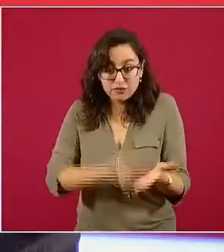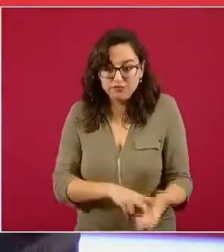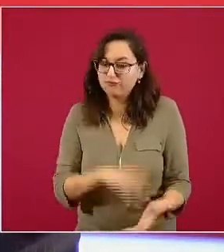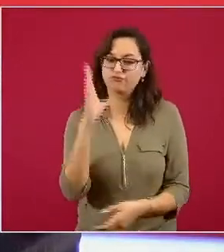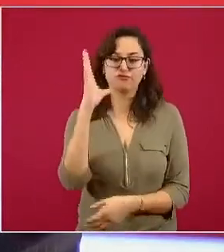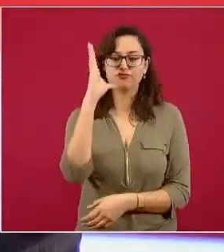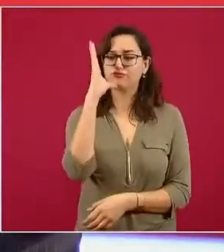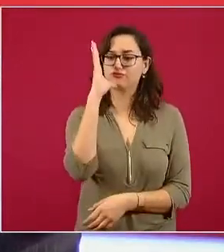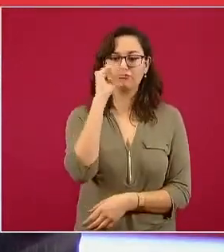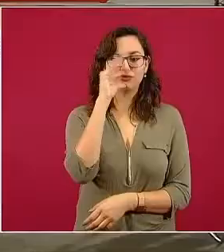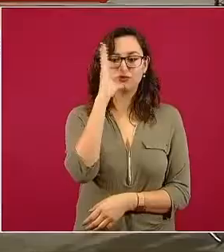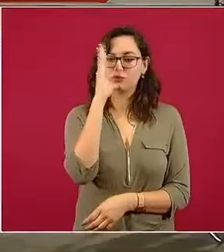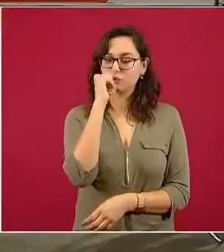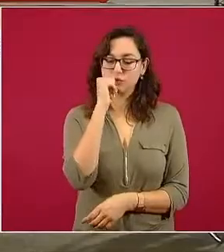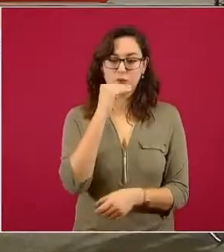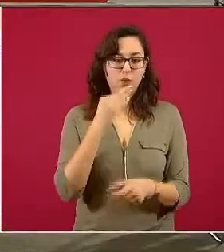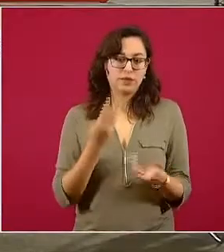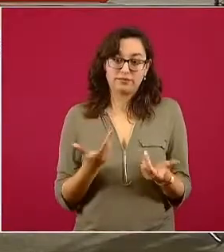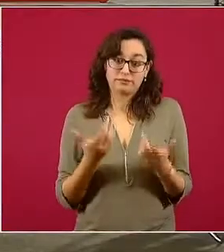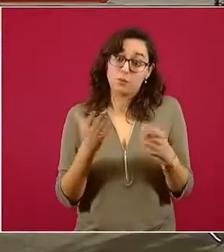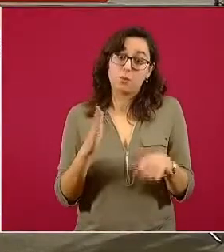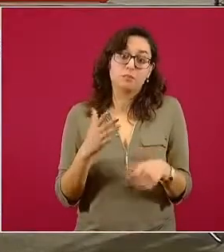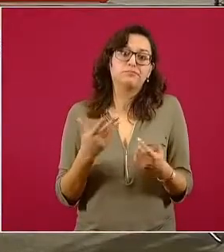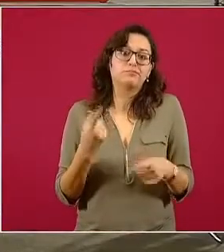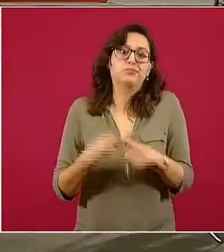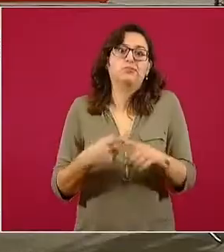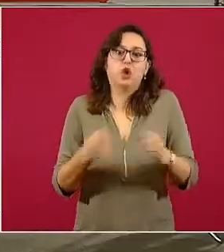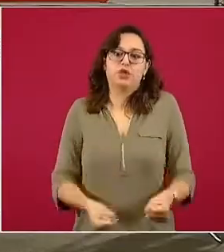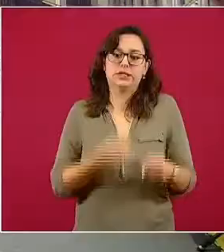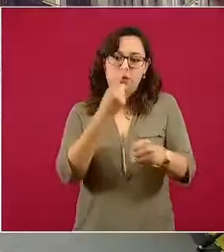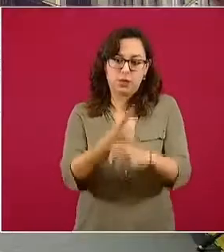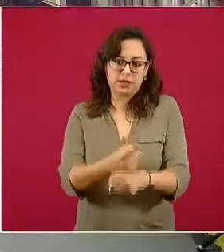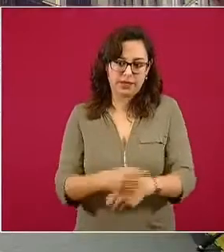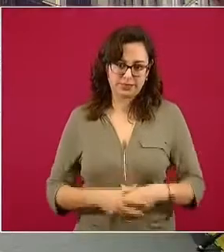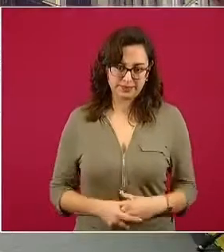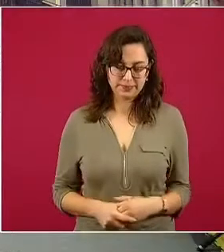la seguridad de la aplicación de vacunas. Muchas gracias.